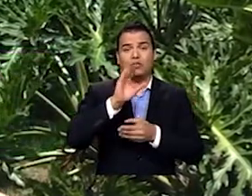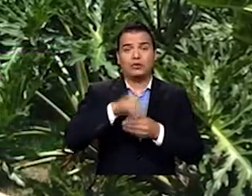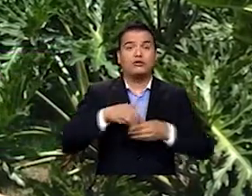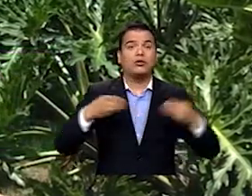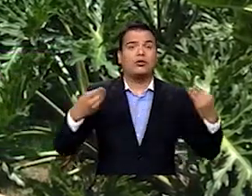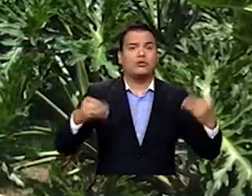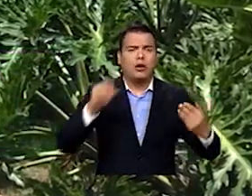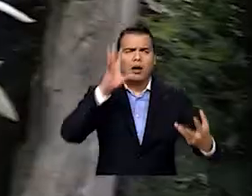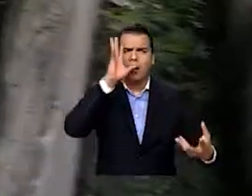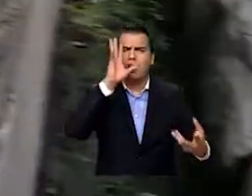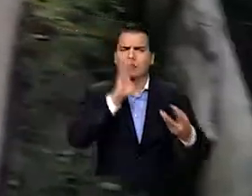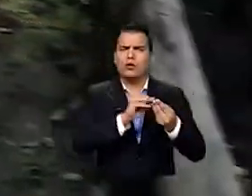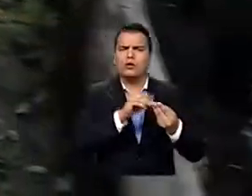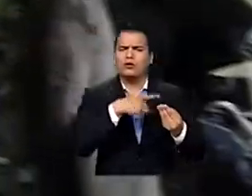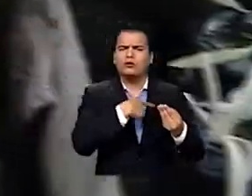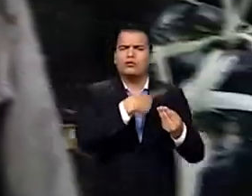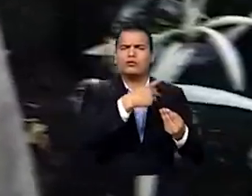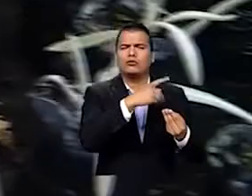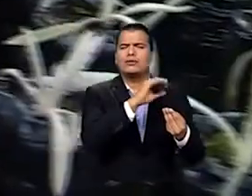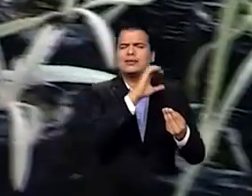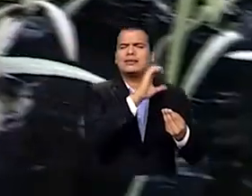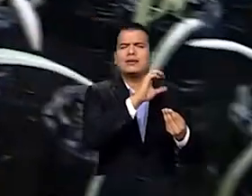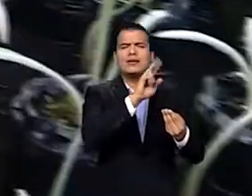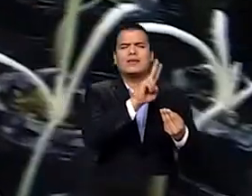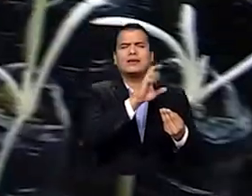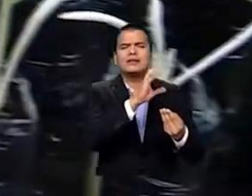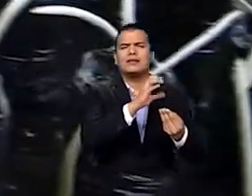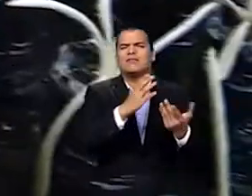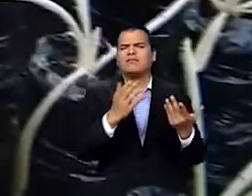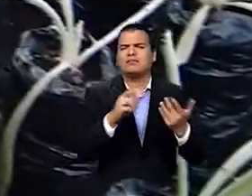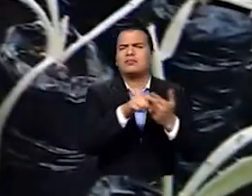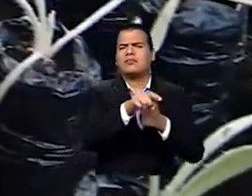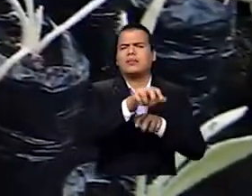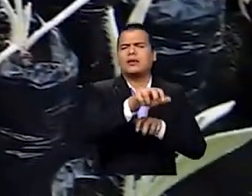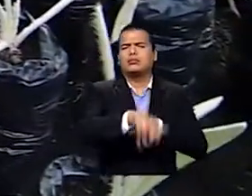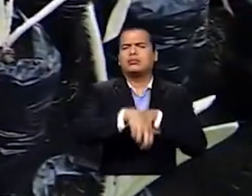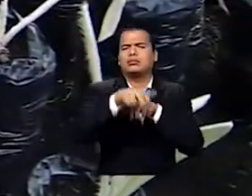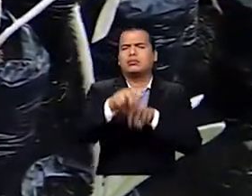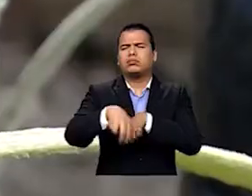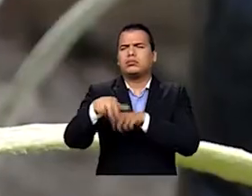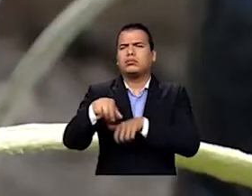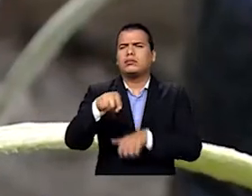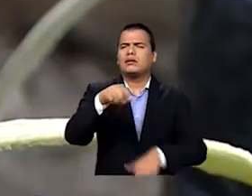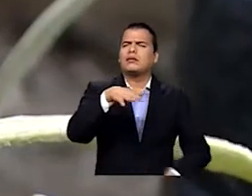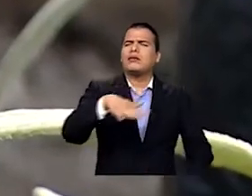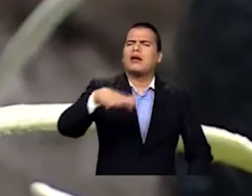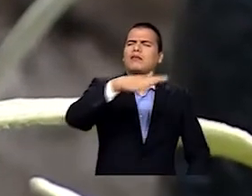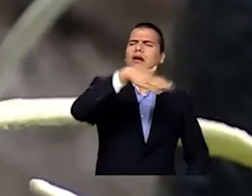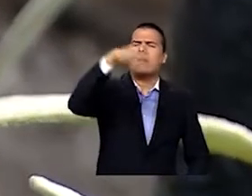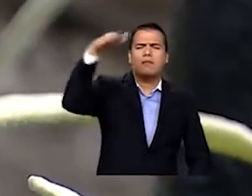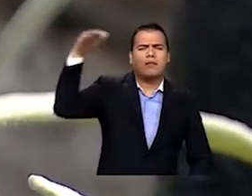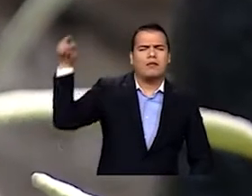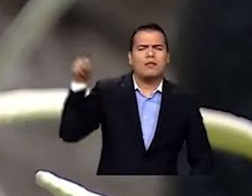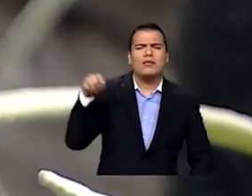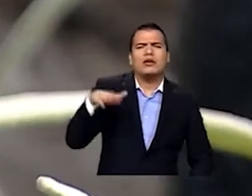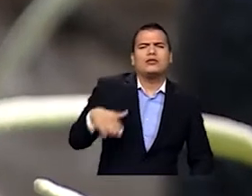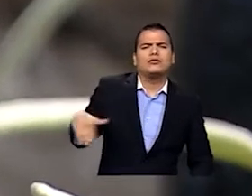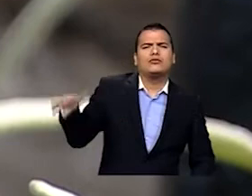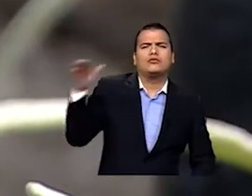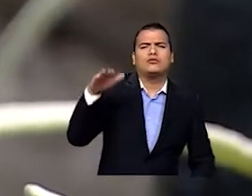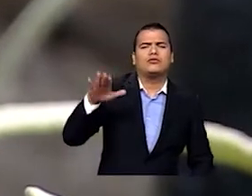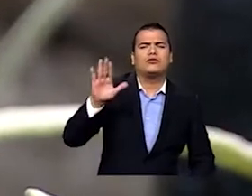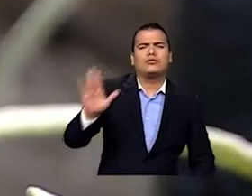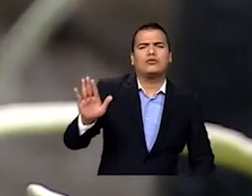Corporación Autónoma Regional del Valle del Cauca, a sembrar en la alta montaña, en el páramo y